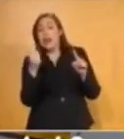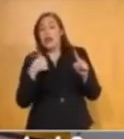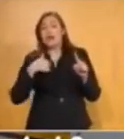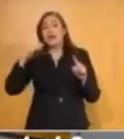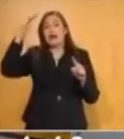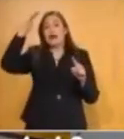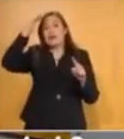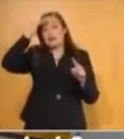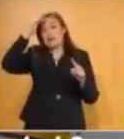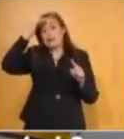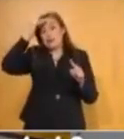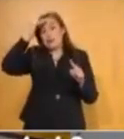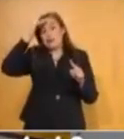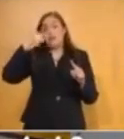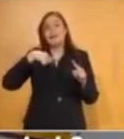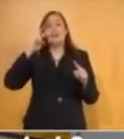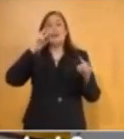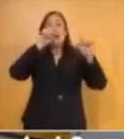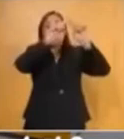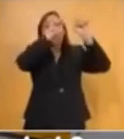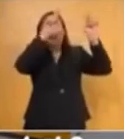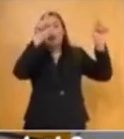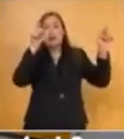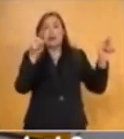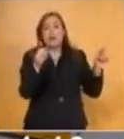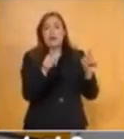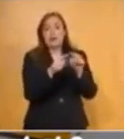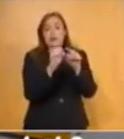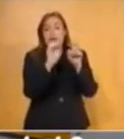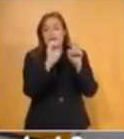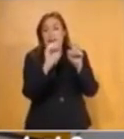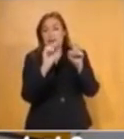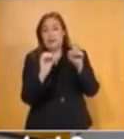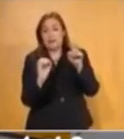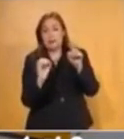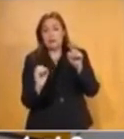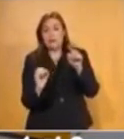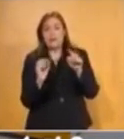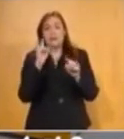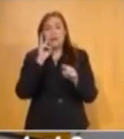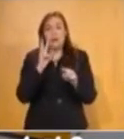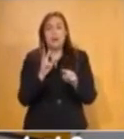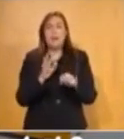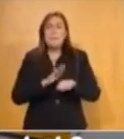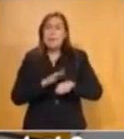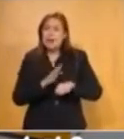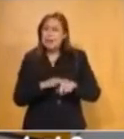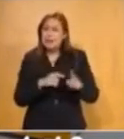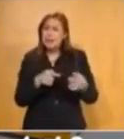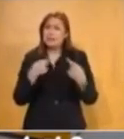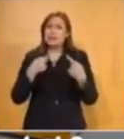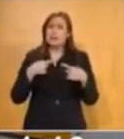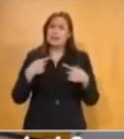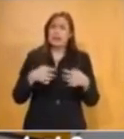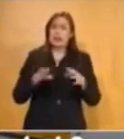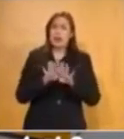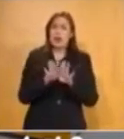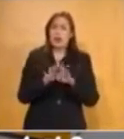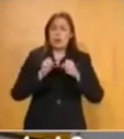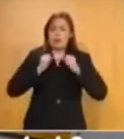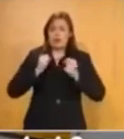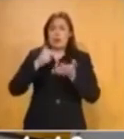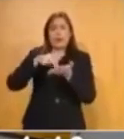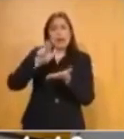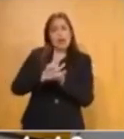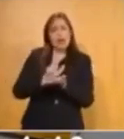es para diálogo puede ser un óvalo, que es el más clásico, pero en ocasiones, sobre todo en los de superhéroes, pueden tener figura incluso de zigzag.